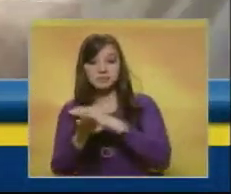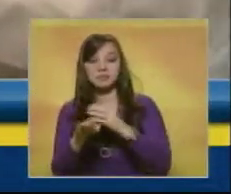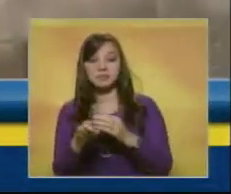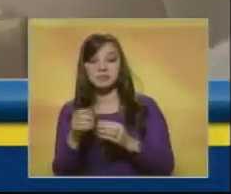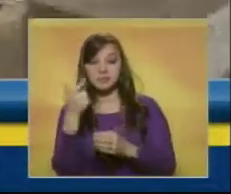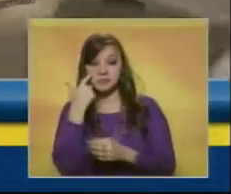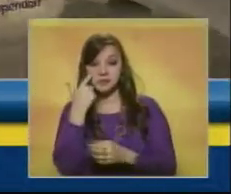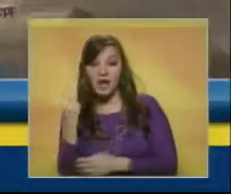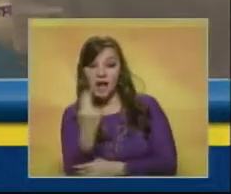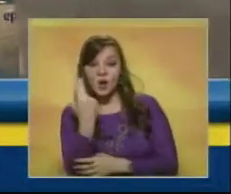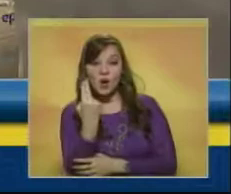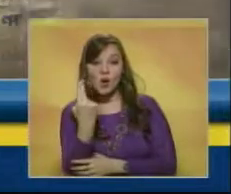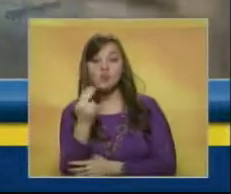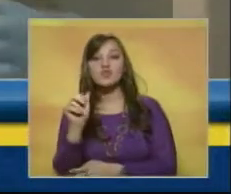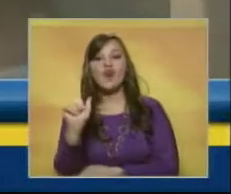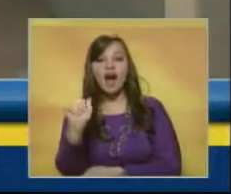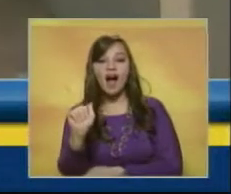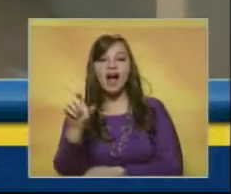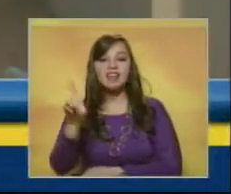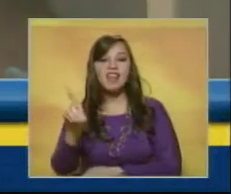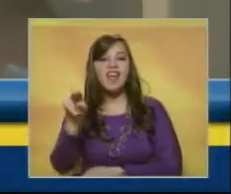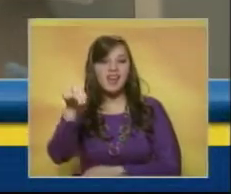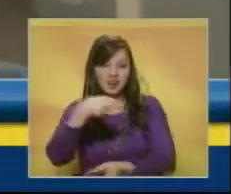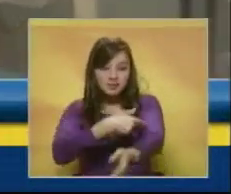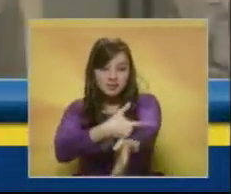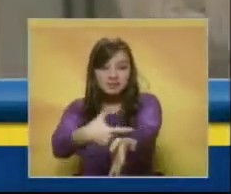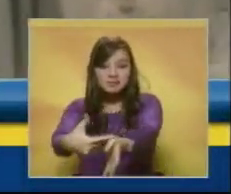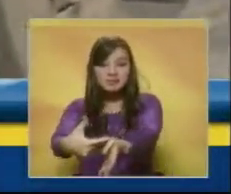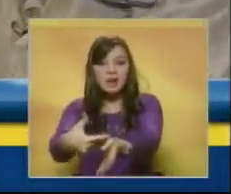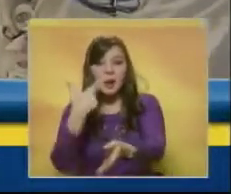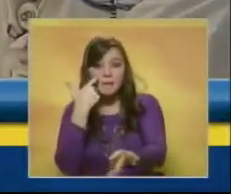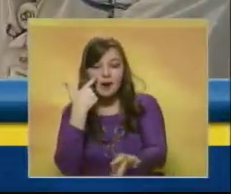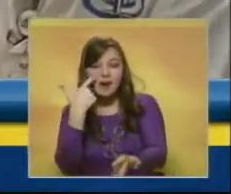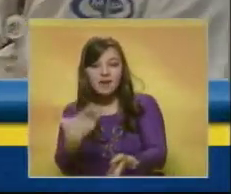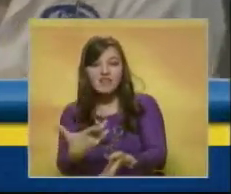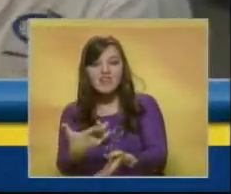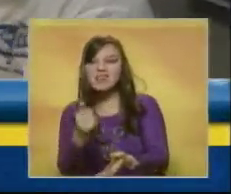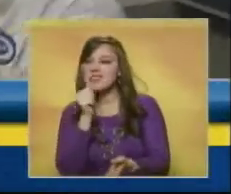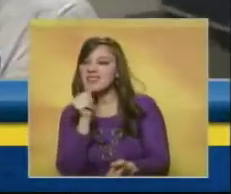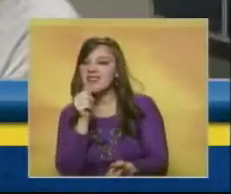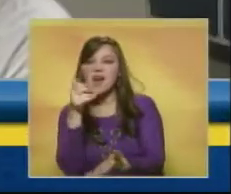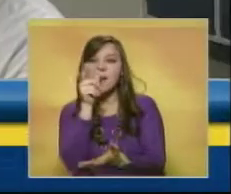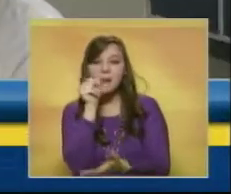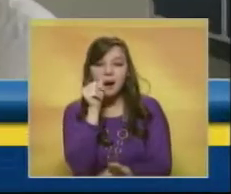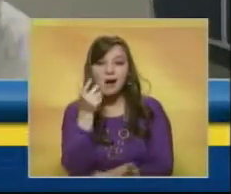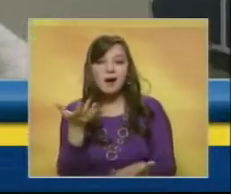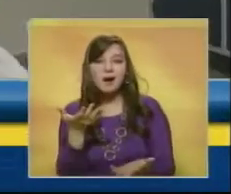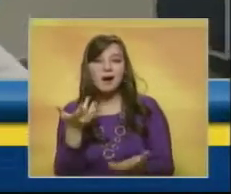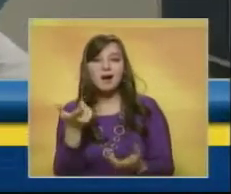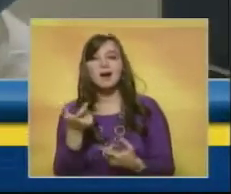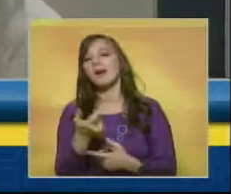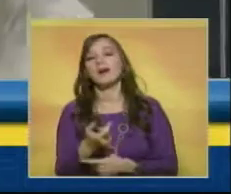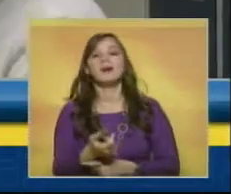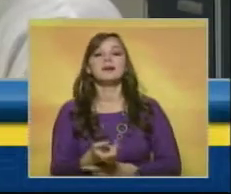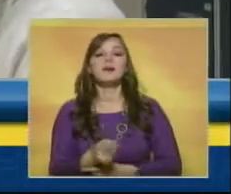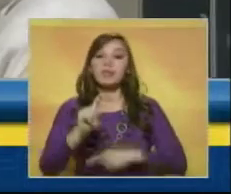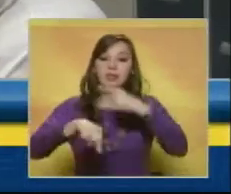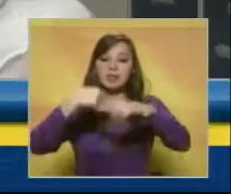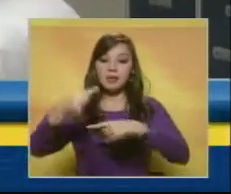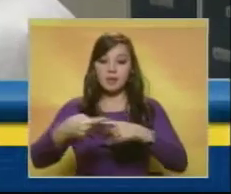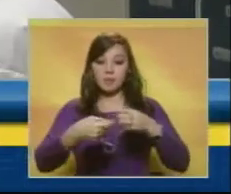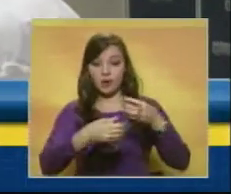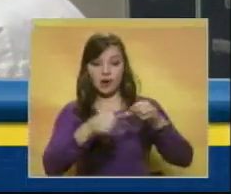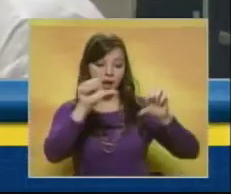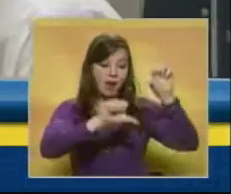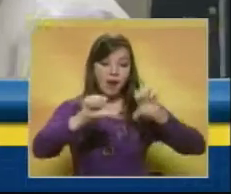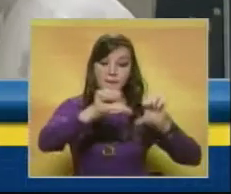que es de uso exclusivo para el ADN, teniendo entonces la mezcla de reacción necesaria. Posteriormente, la mezcla de reacción